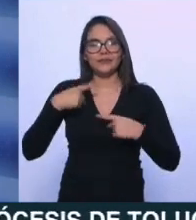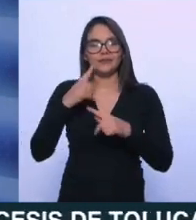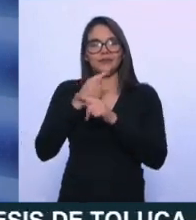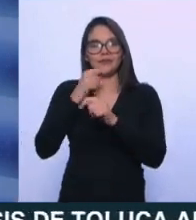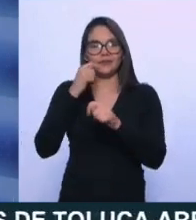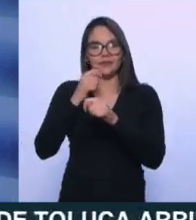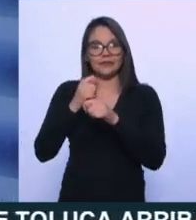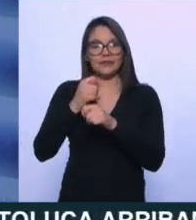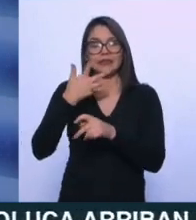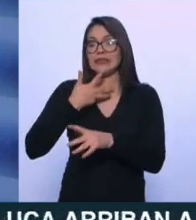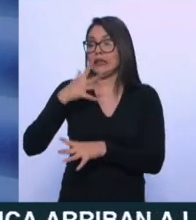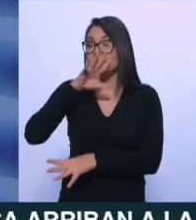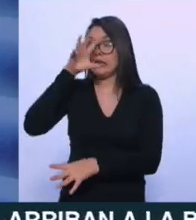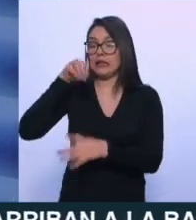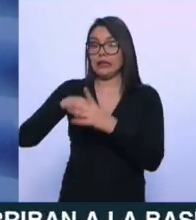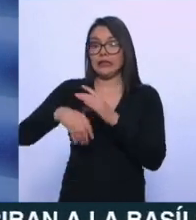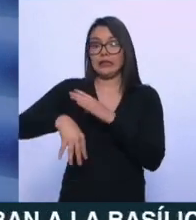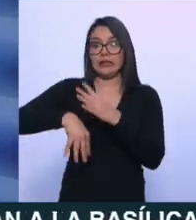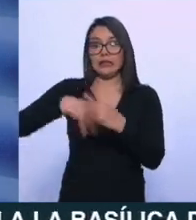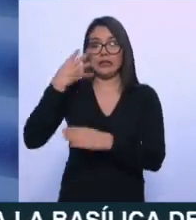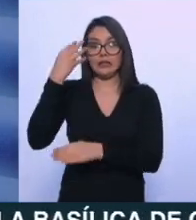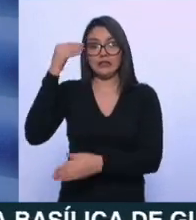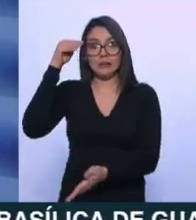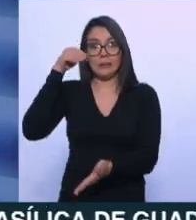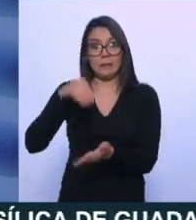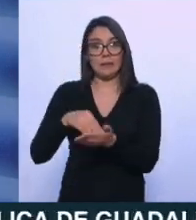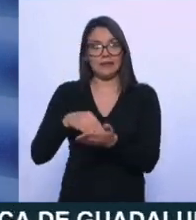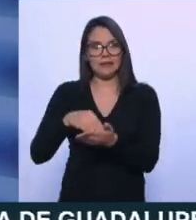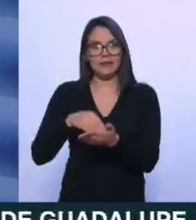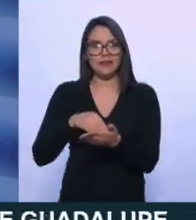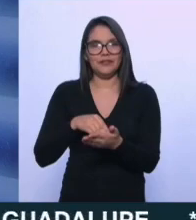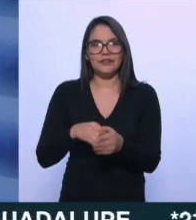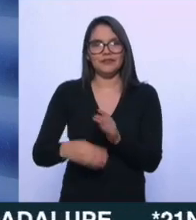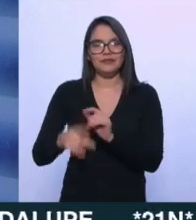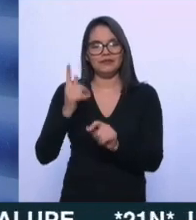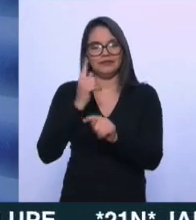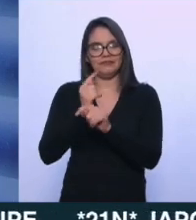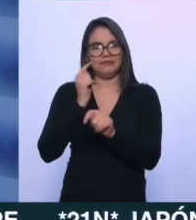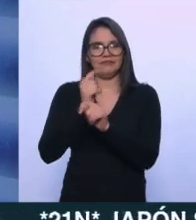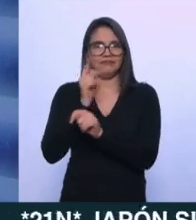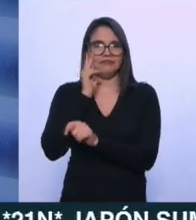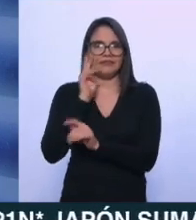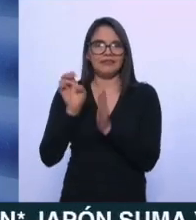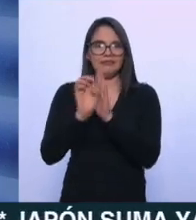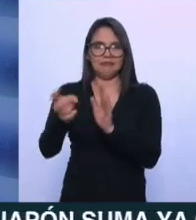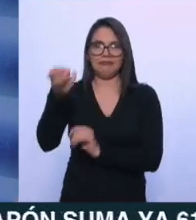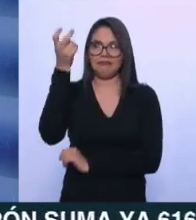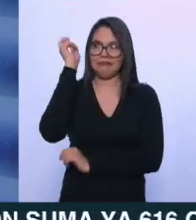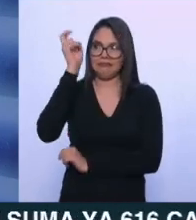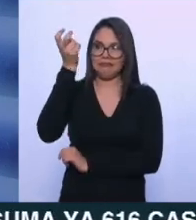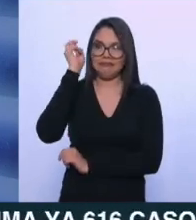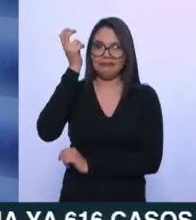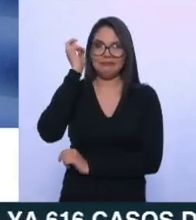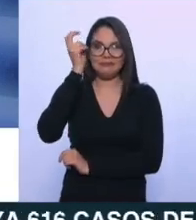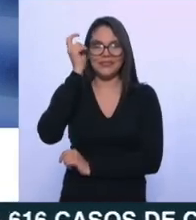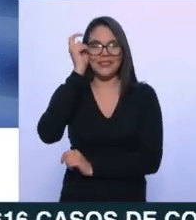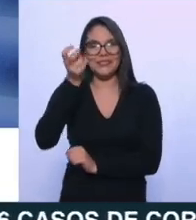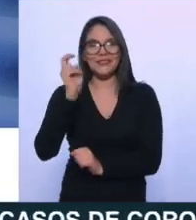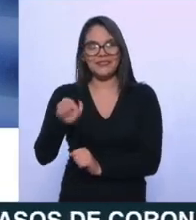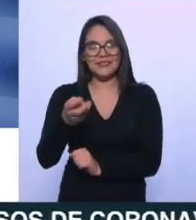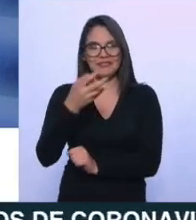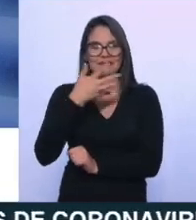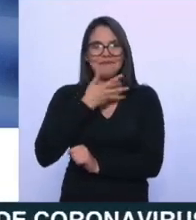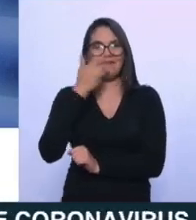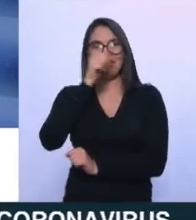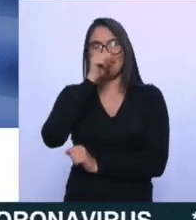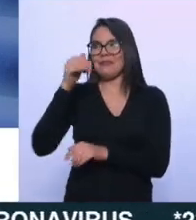14,000 unidades de transporte público concesionado en las rutas, los microbuses y combis, que tienen más de 25